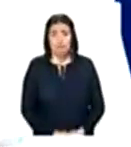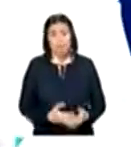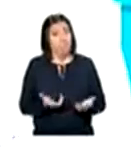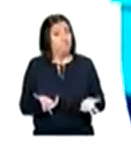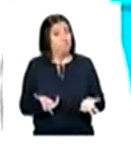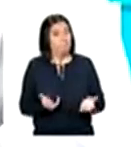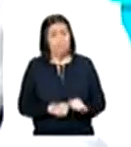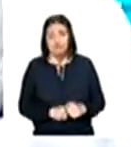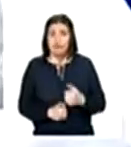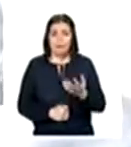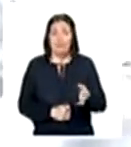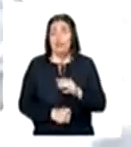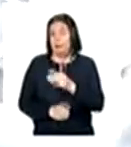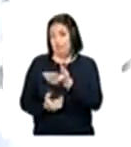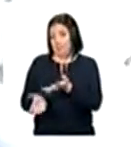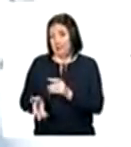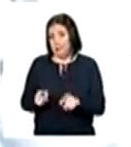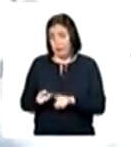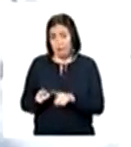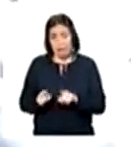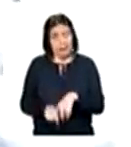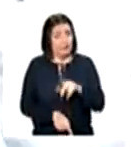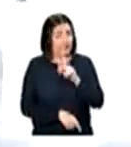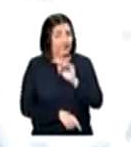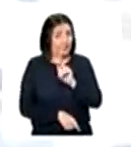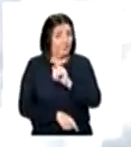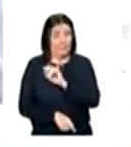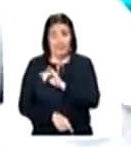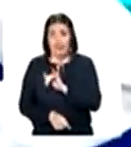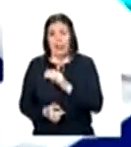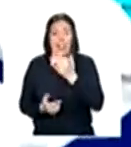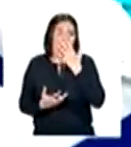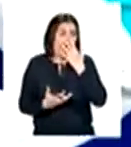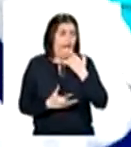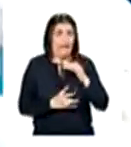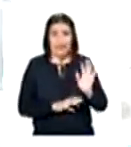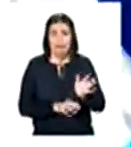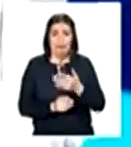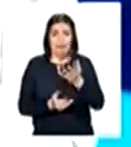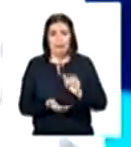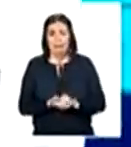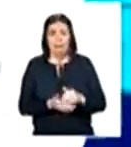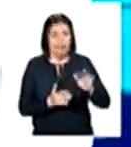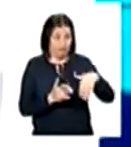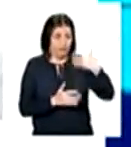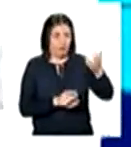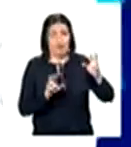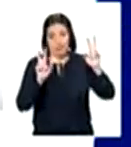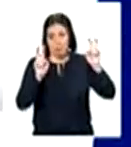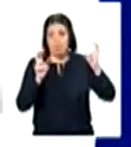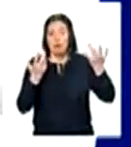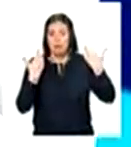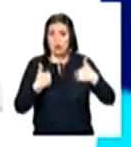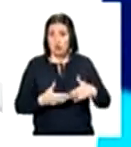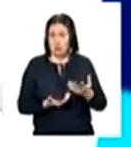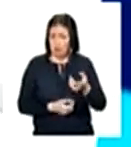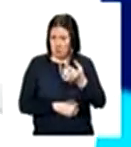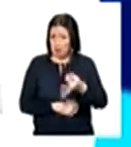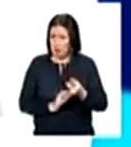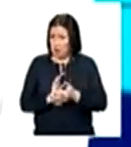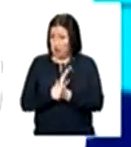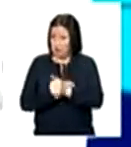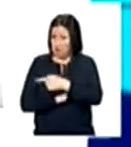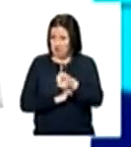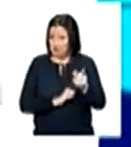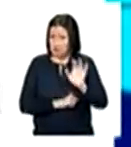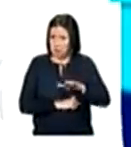Bien, bueno, Mari Calixto va a ser también la Katy Perry del canal. ¡Ah! Gracias. Va a audicionar en el siguiente Yo Soy. Pero realmente talentosos esos